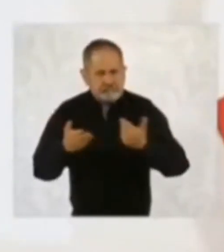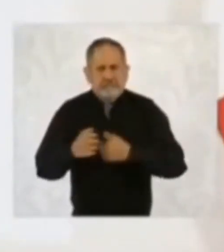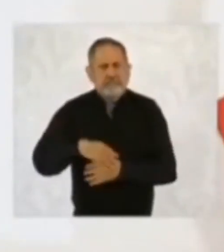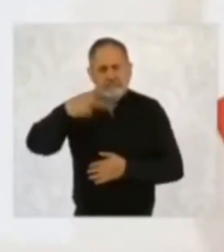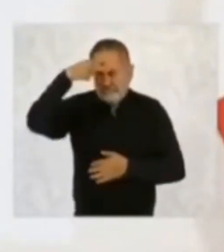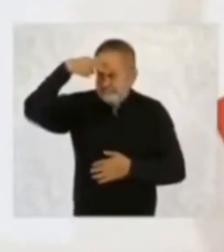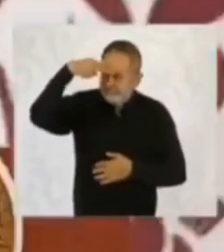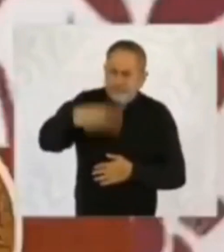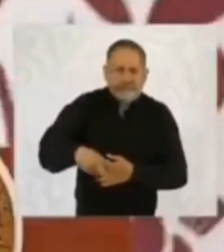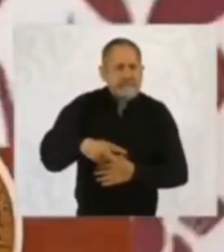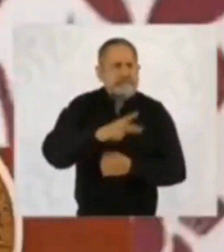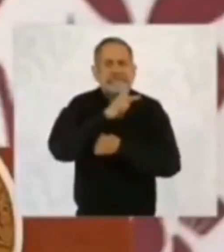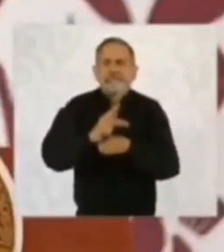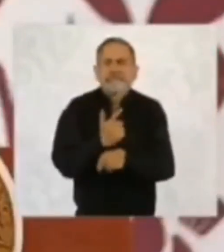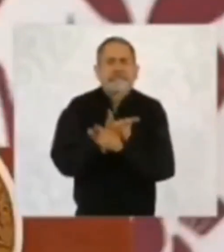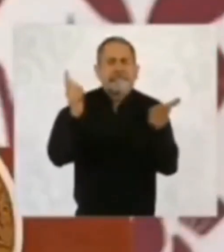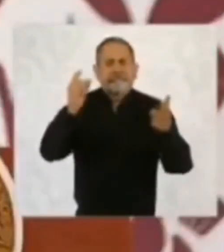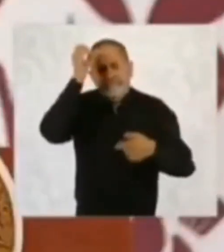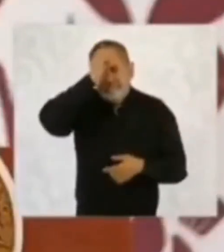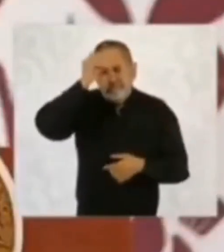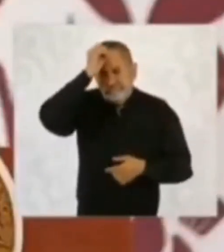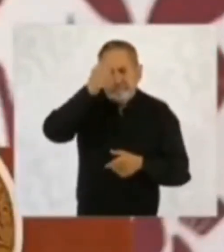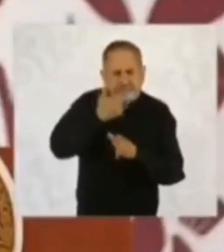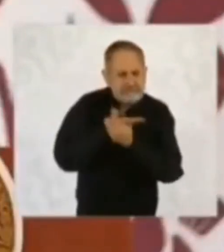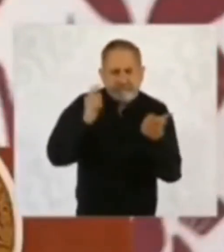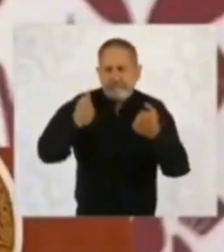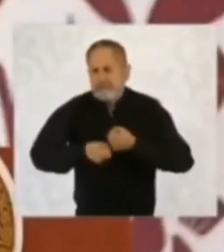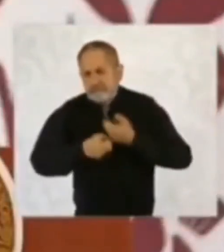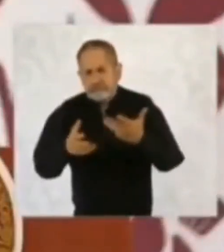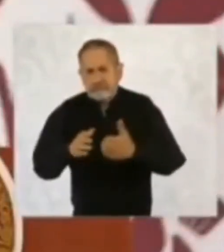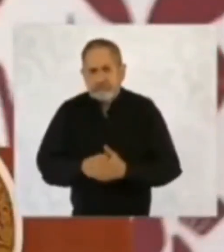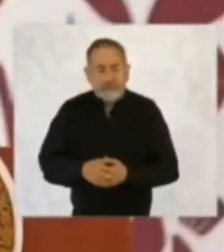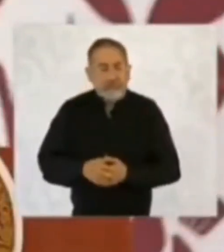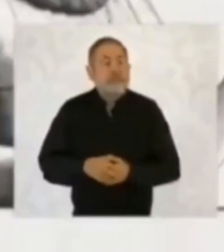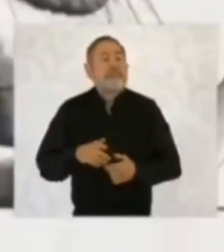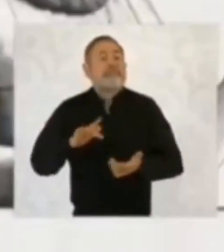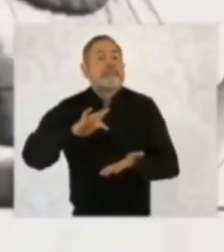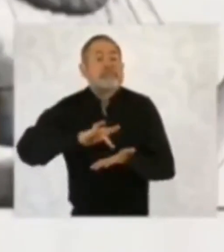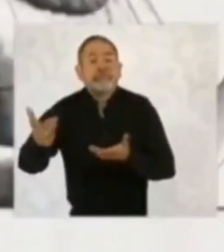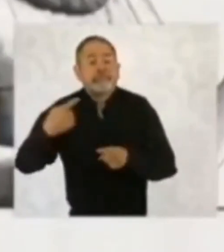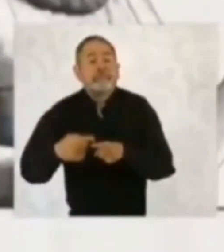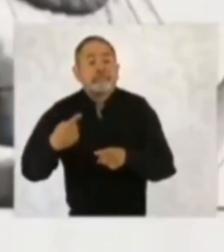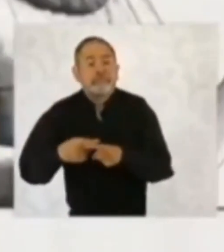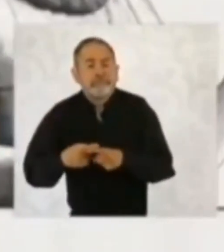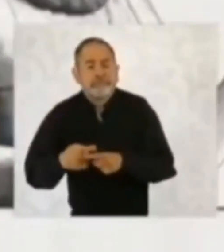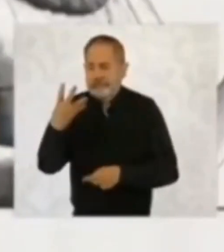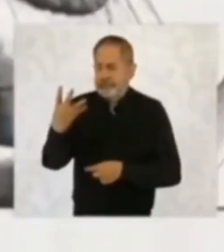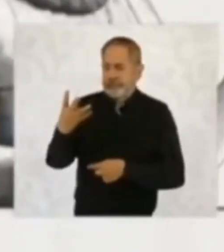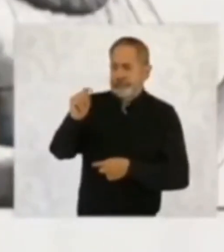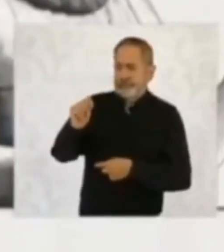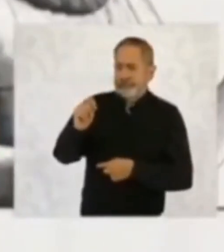es un país libre en opinión, gracias a la Cuarta Transformación, por cierto,